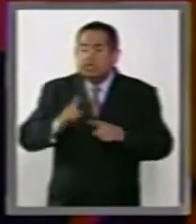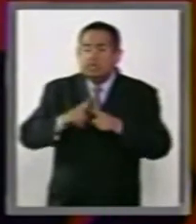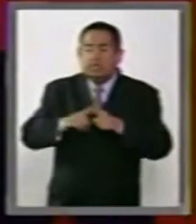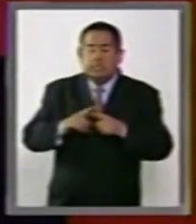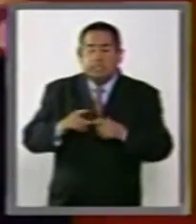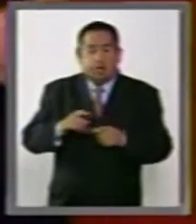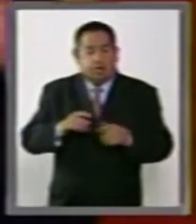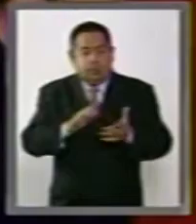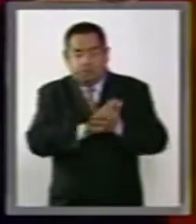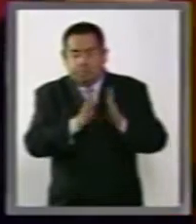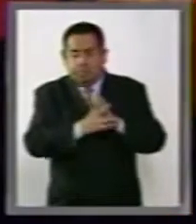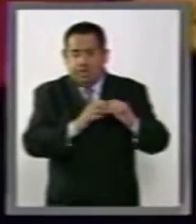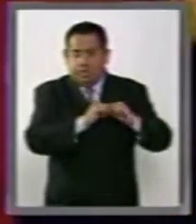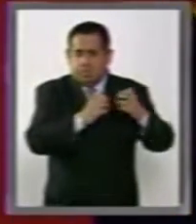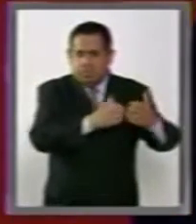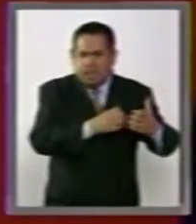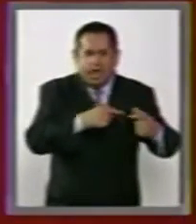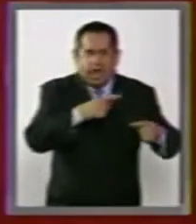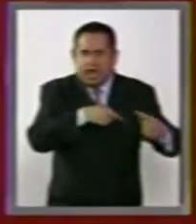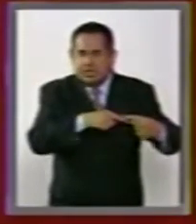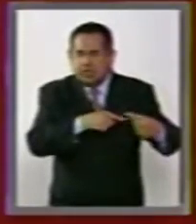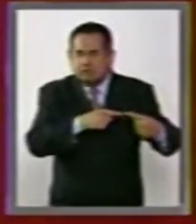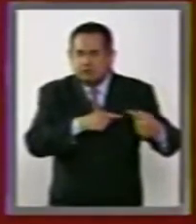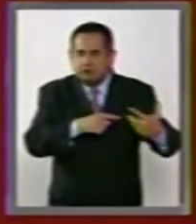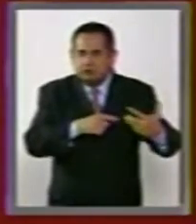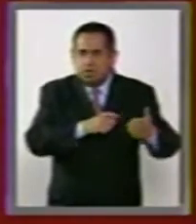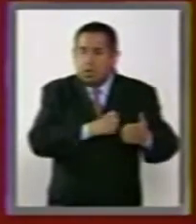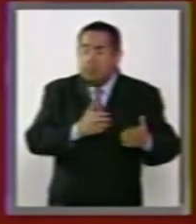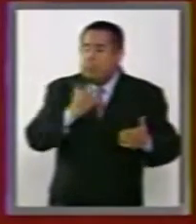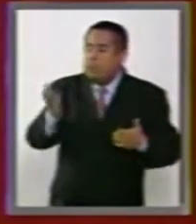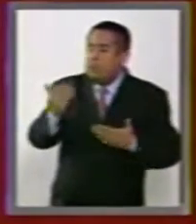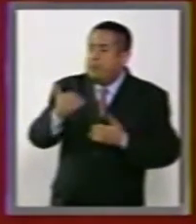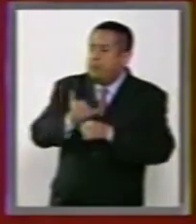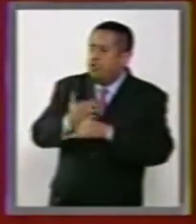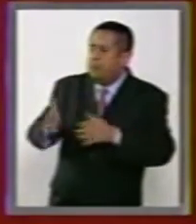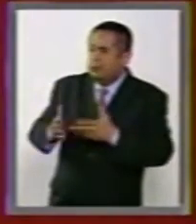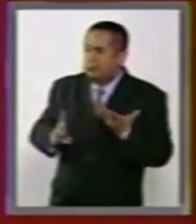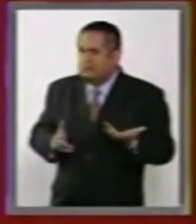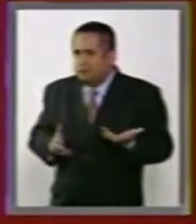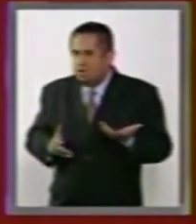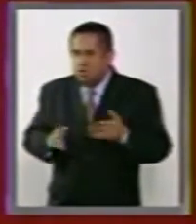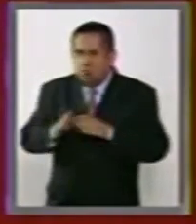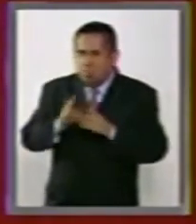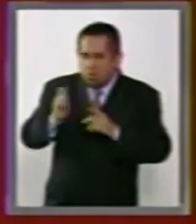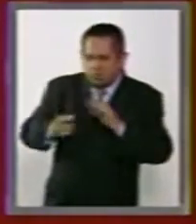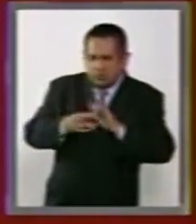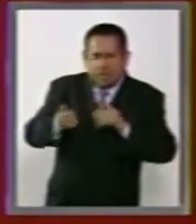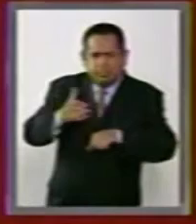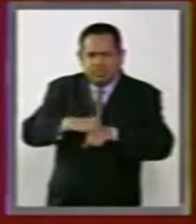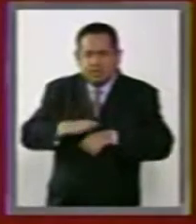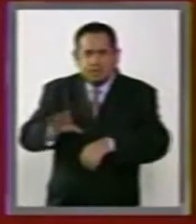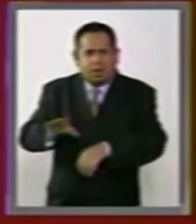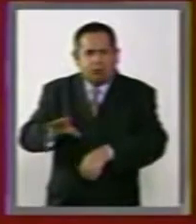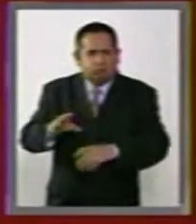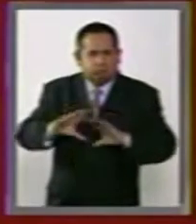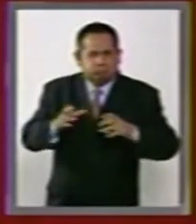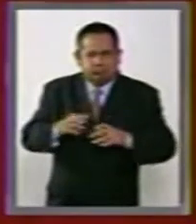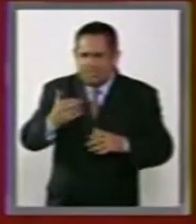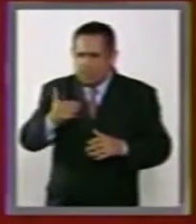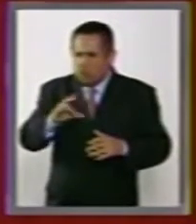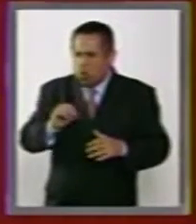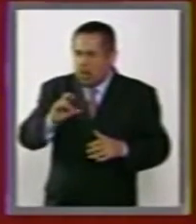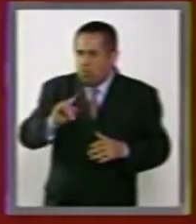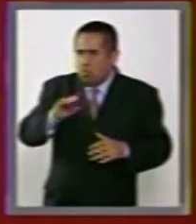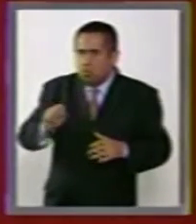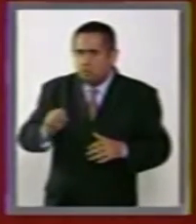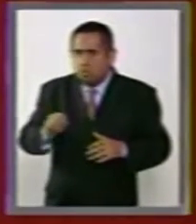organizaciones delictivas las que acuden con solicitudes de información sobre la manera en que se administran los hidrocarburos, como en el